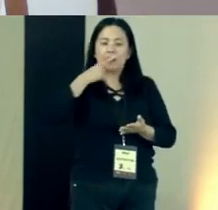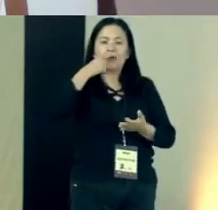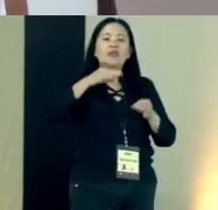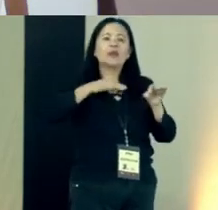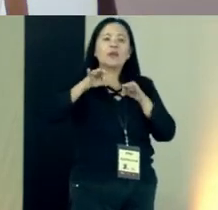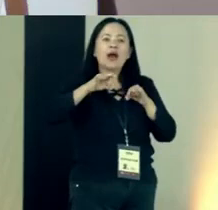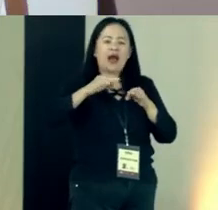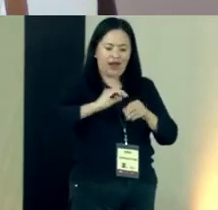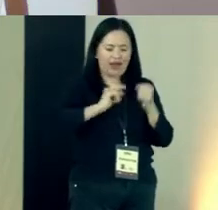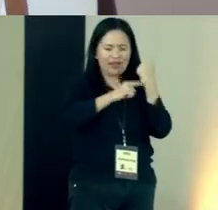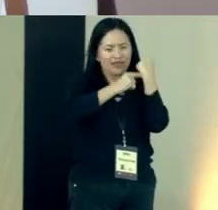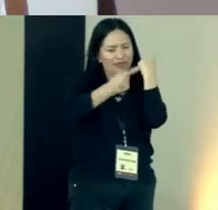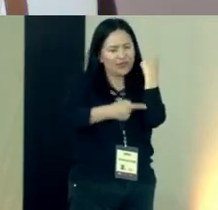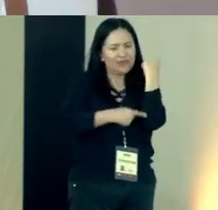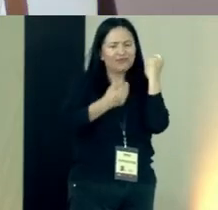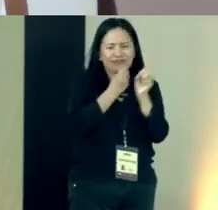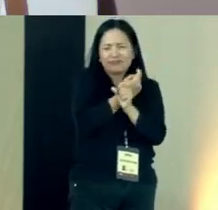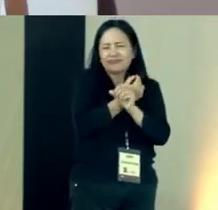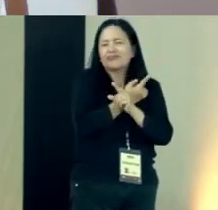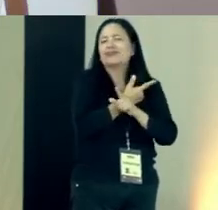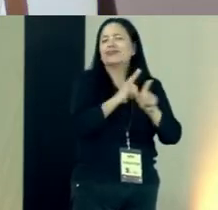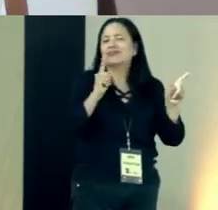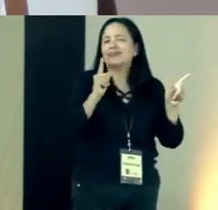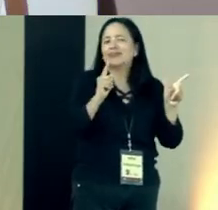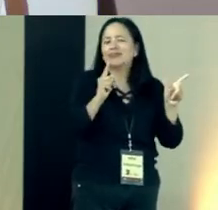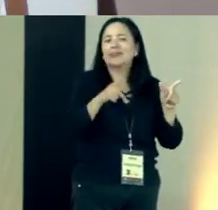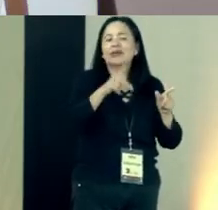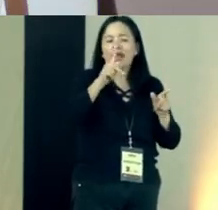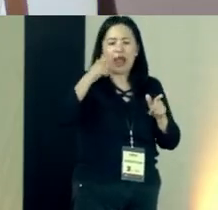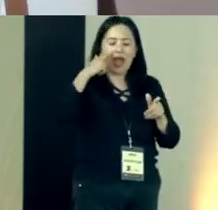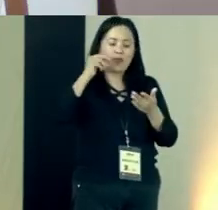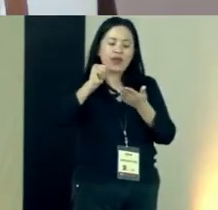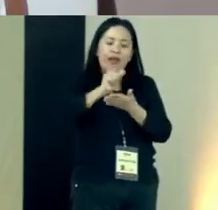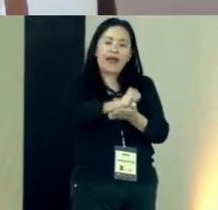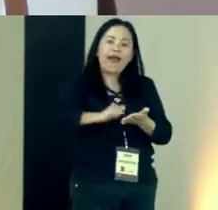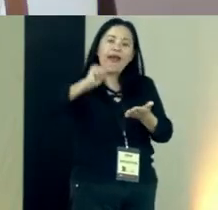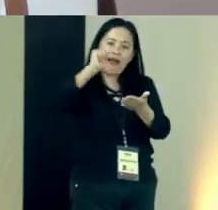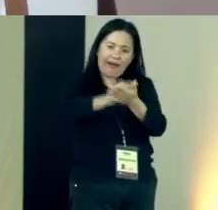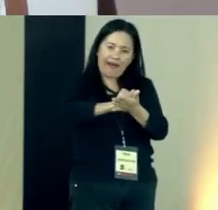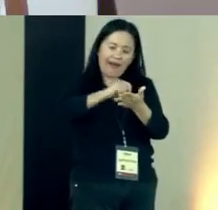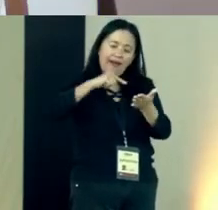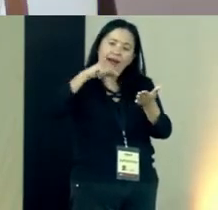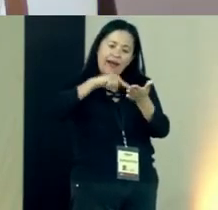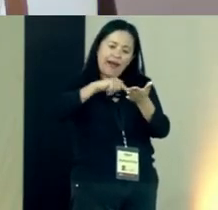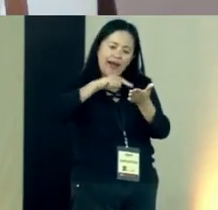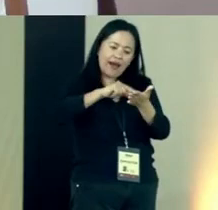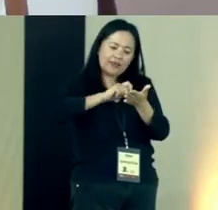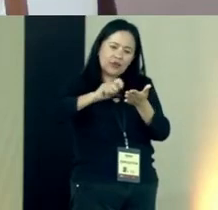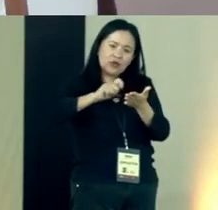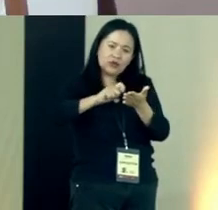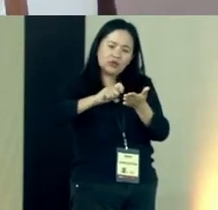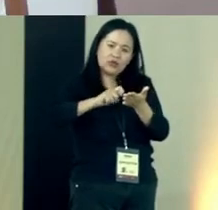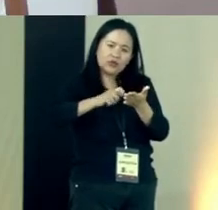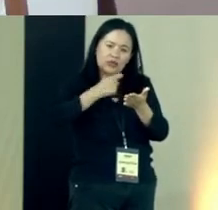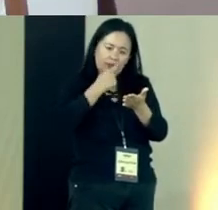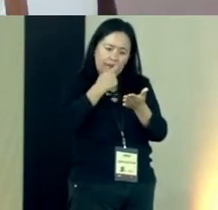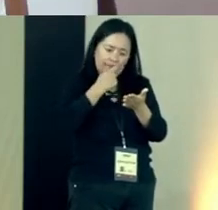Y lo que este historiador Sidney Shalhoub encontró fueron las actas en las que el propio Machado de Assis intervenía sobre los procesos